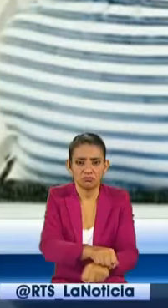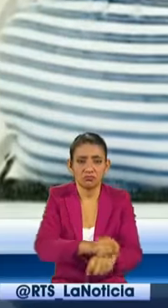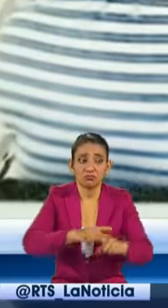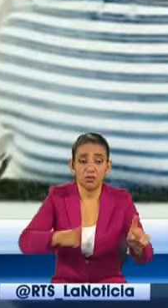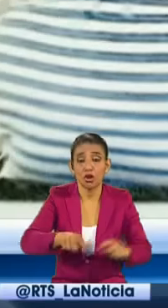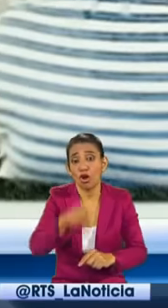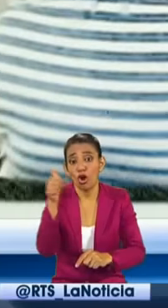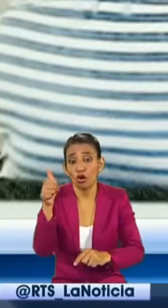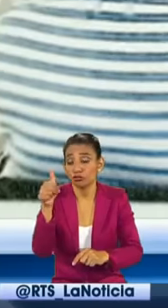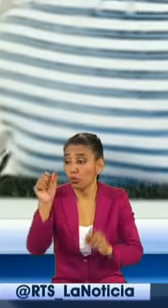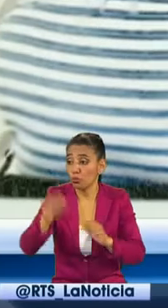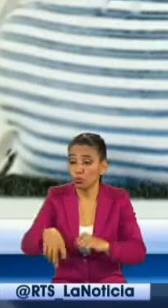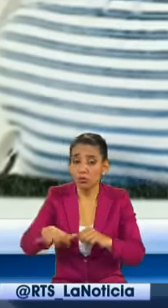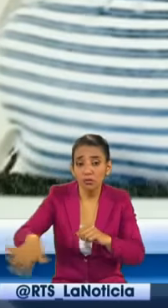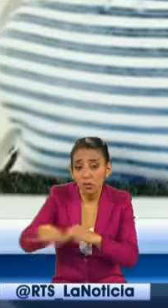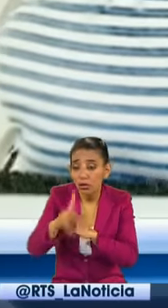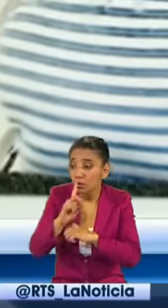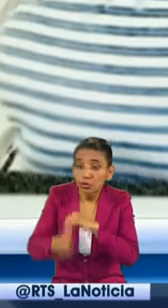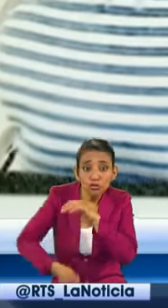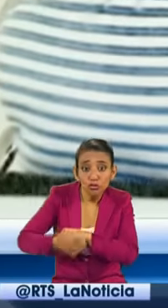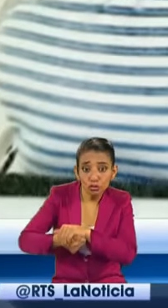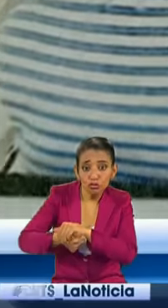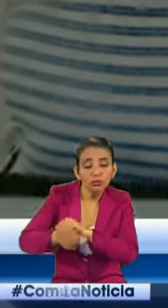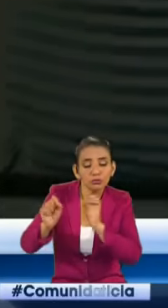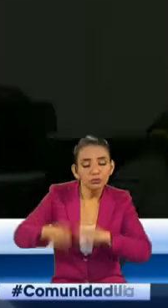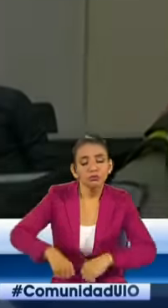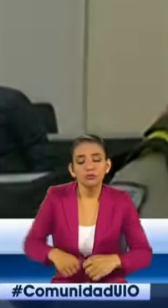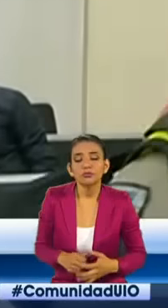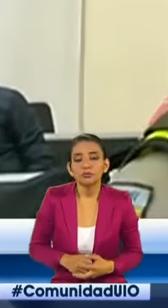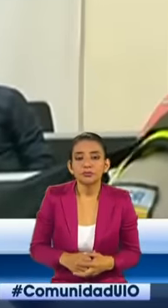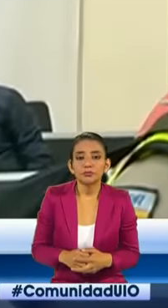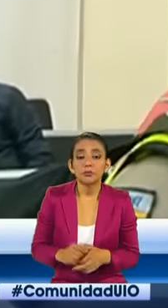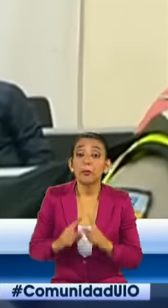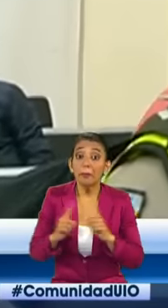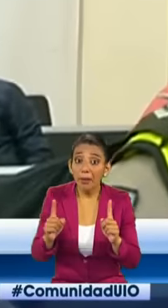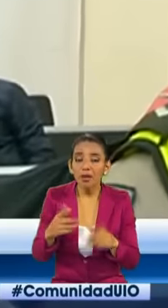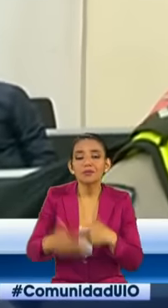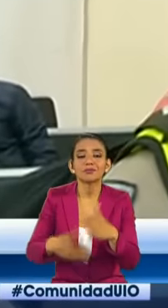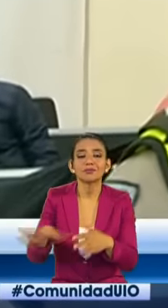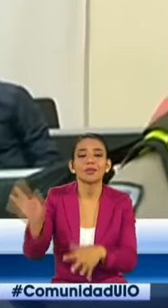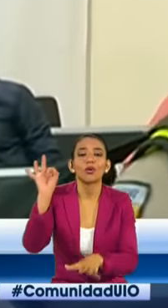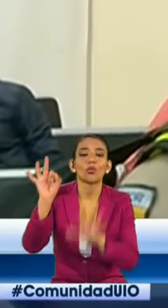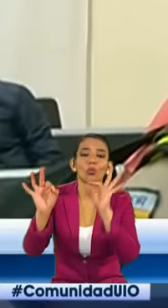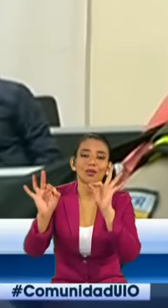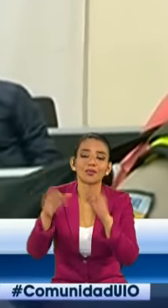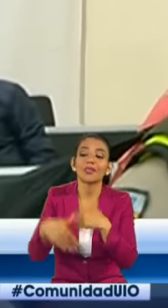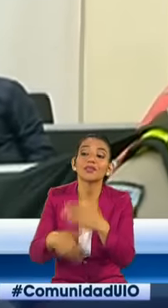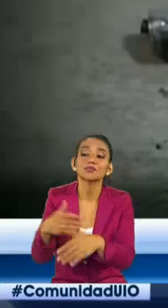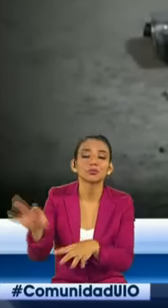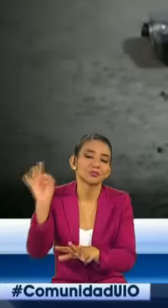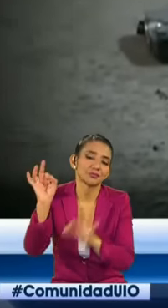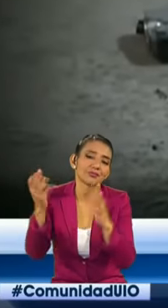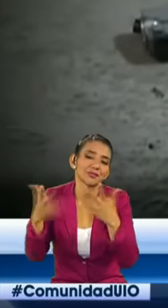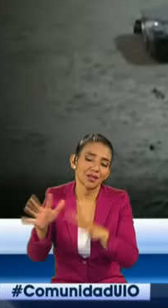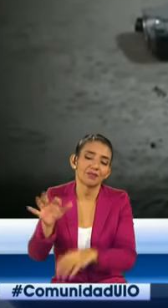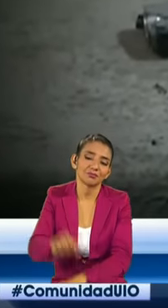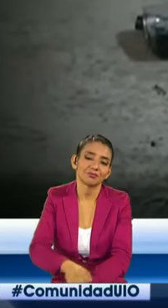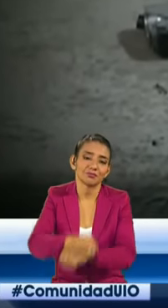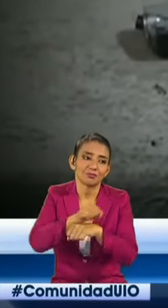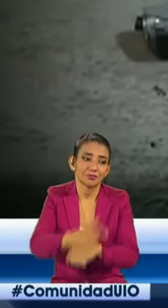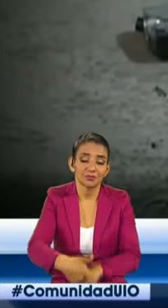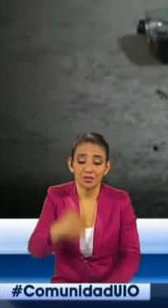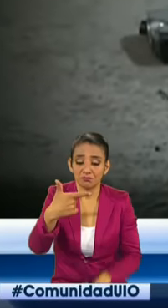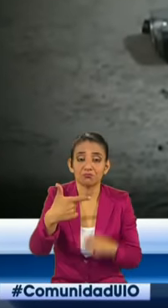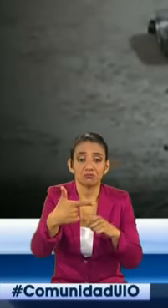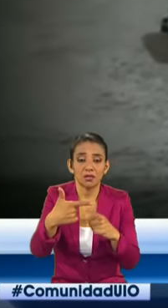otros lograron ocultarse de la acción policial. Y se les encontró a dos cuadras más adelante. Se encontró un arma